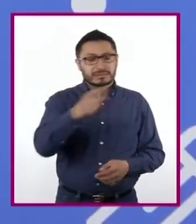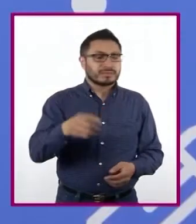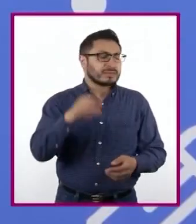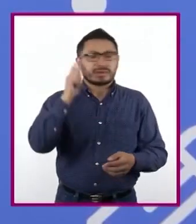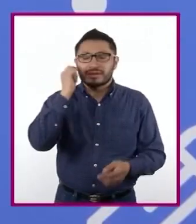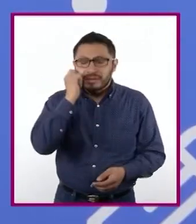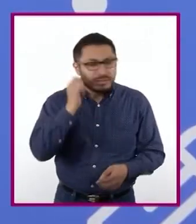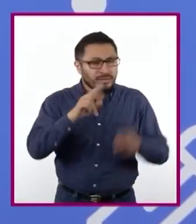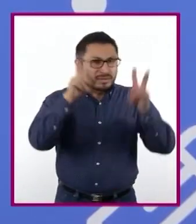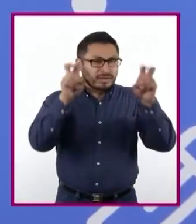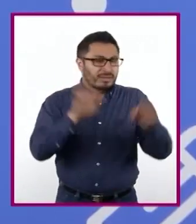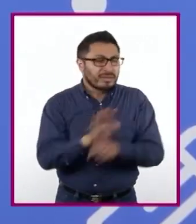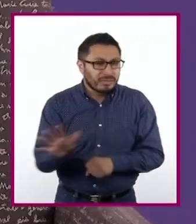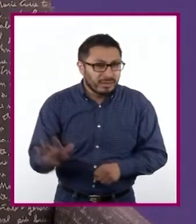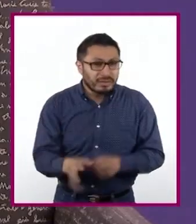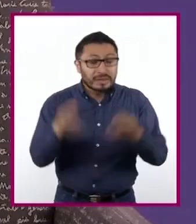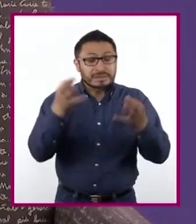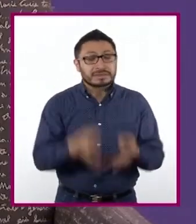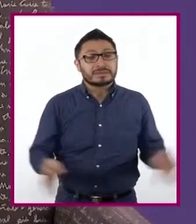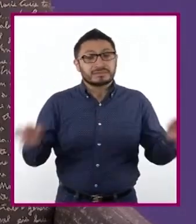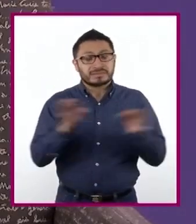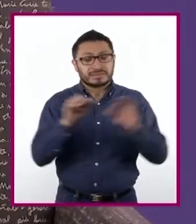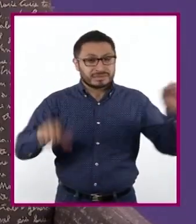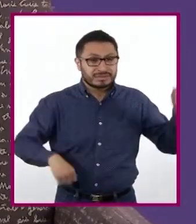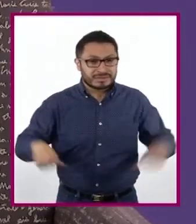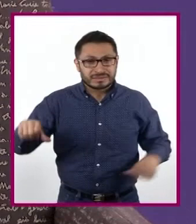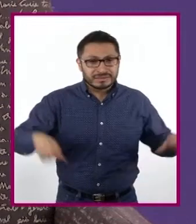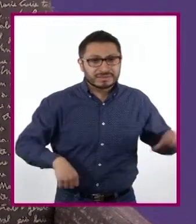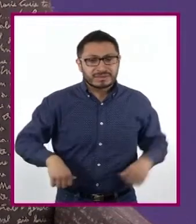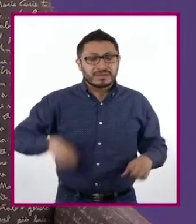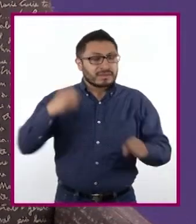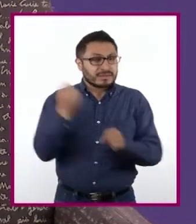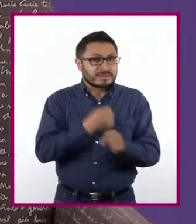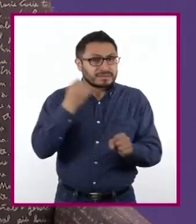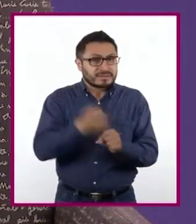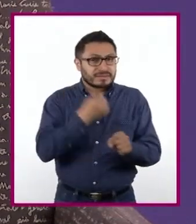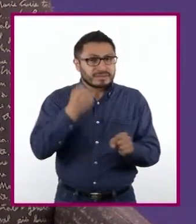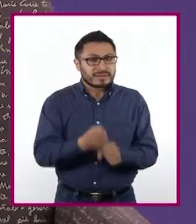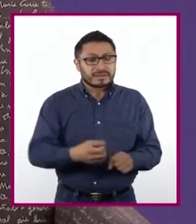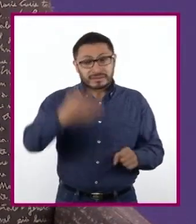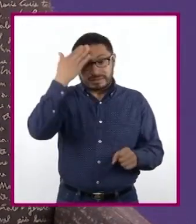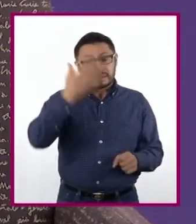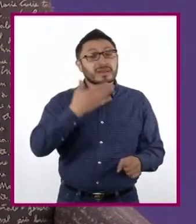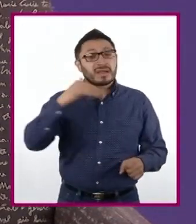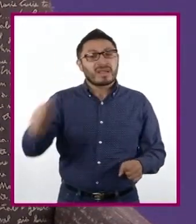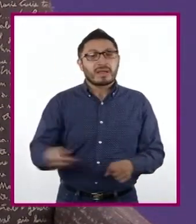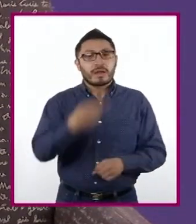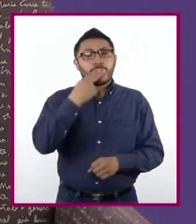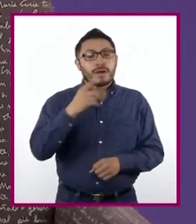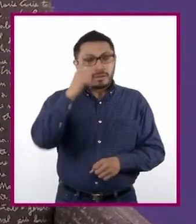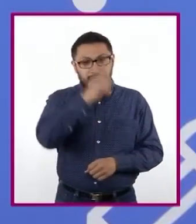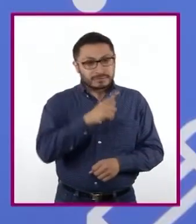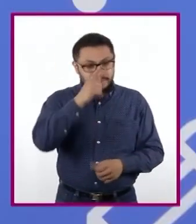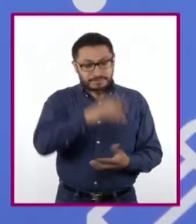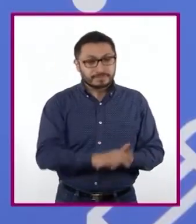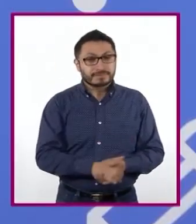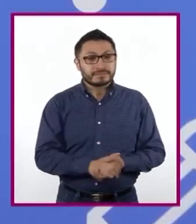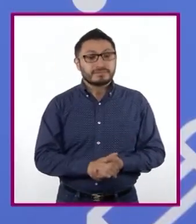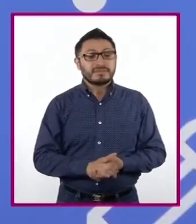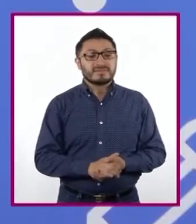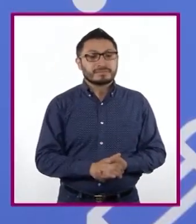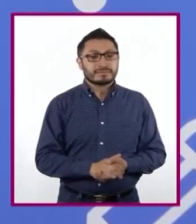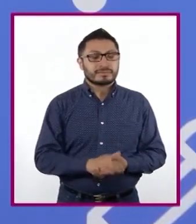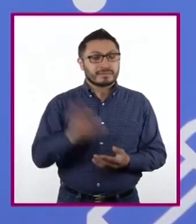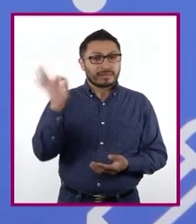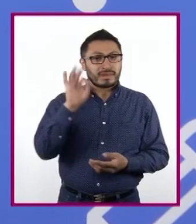independientemente del tema, la importancia de esta actividad es practicar la competencia del uso del lenguaje. Es muy probable que